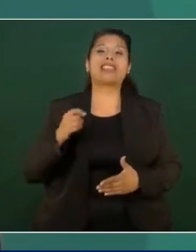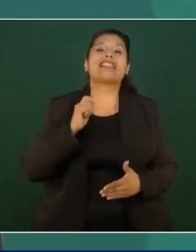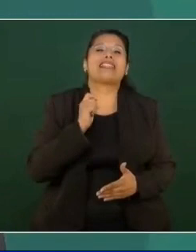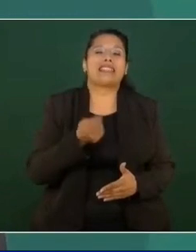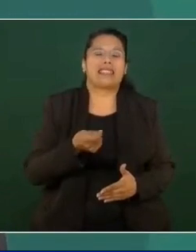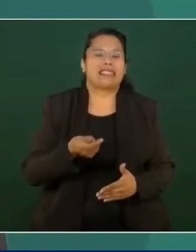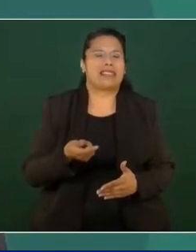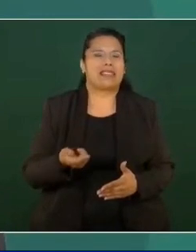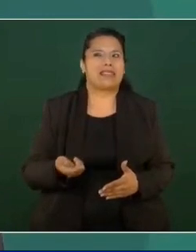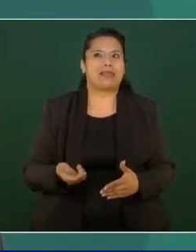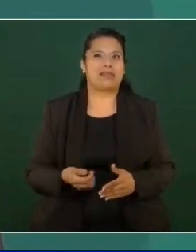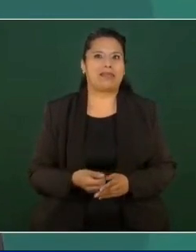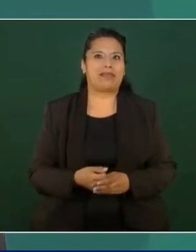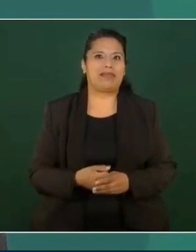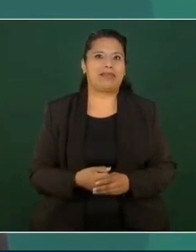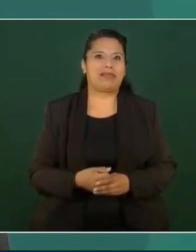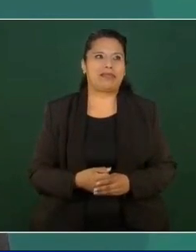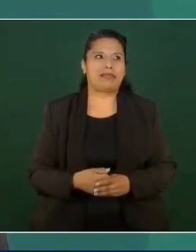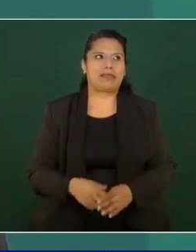las